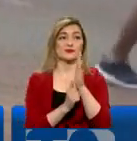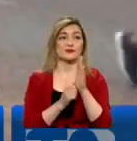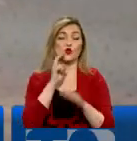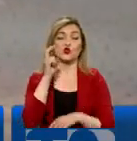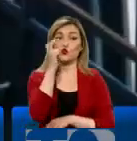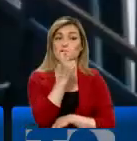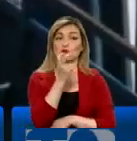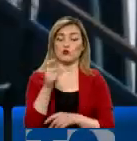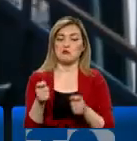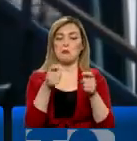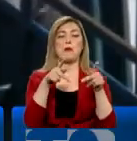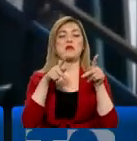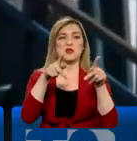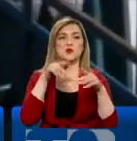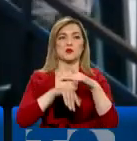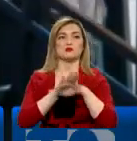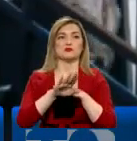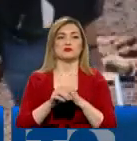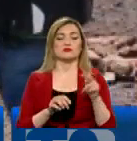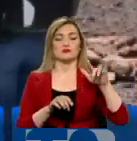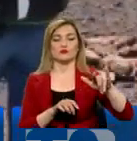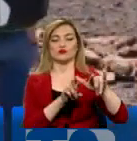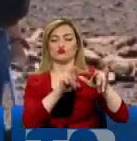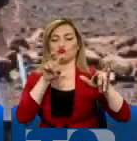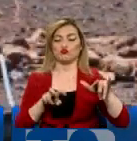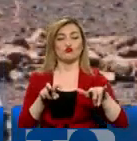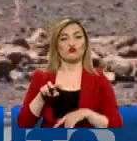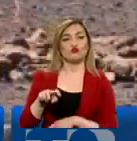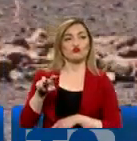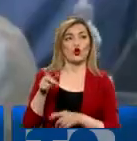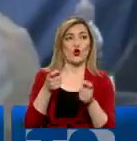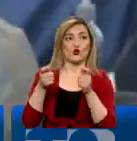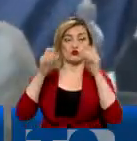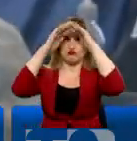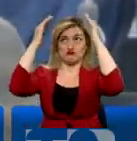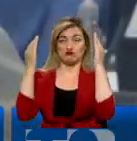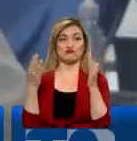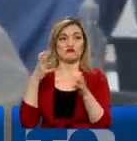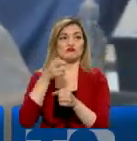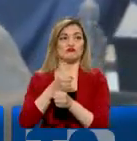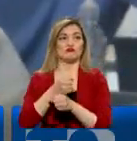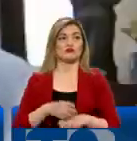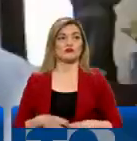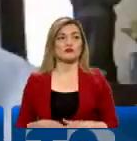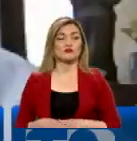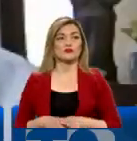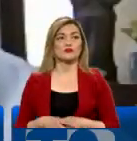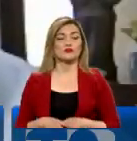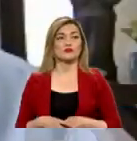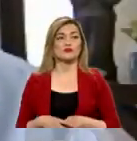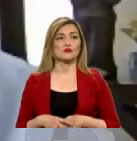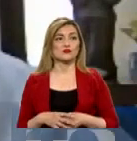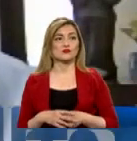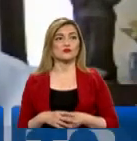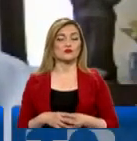establecimiento turístico. Apenas el turista baja del avión, pasa por estrictos controles de bioseguridad. Después de que